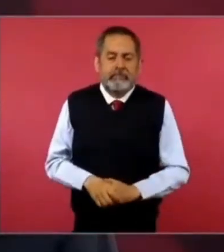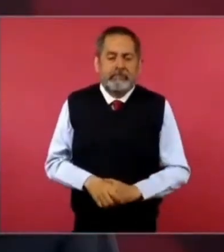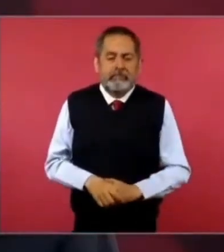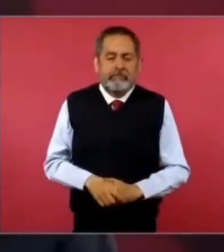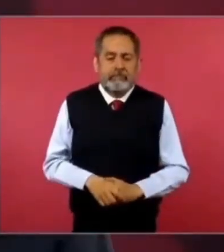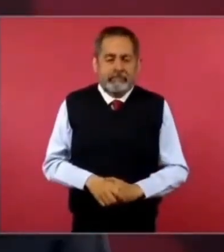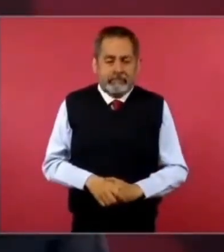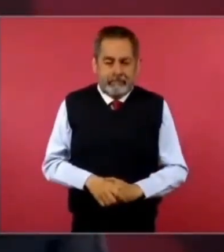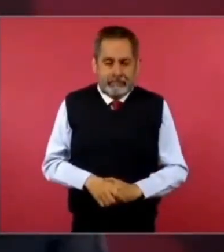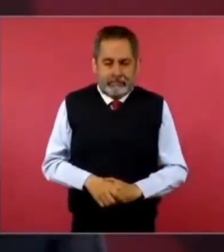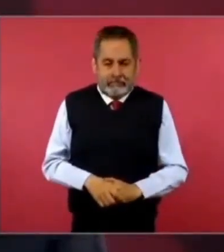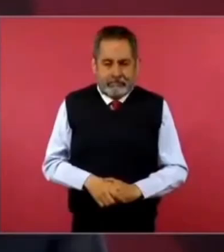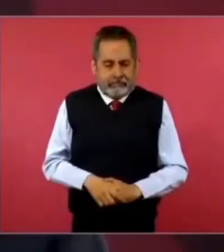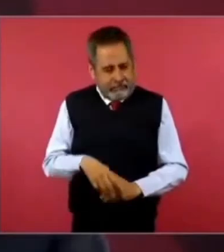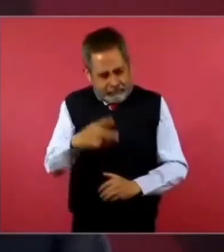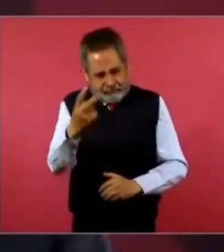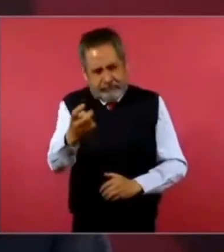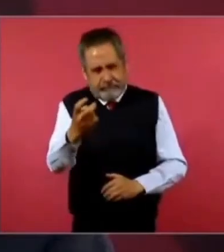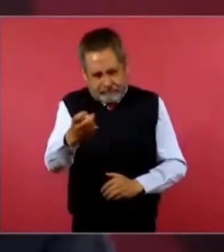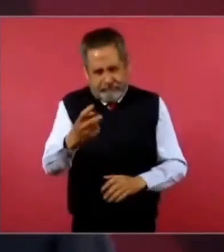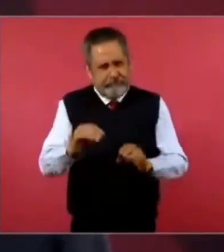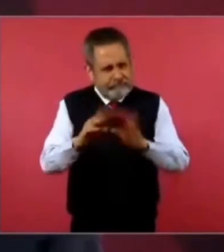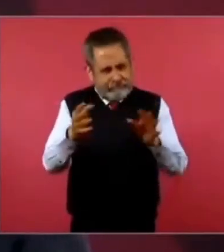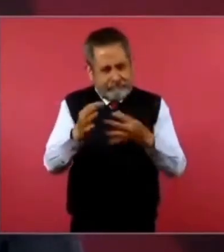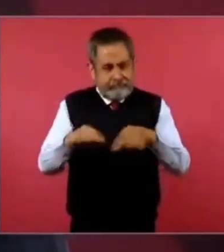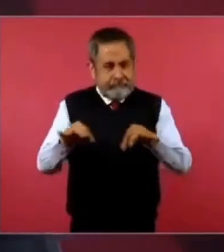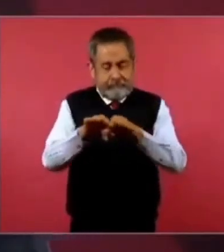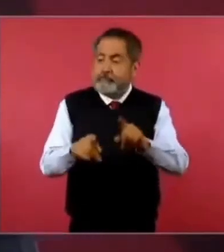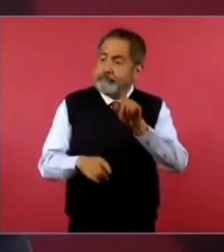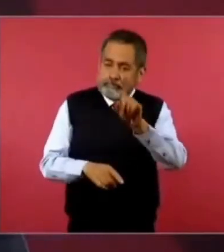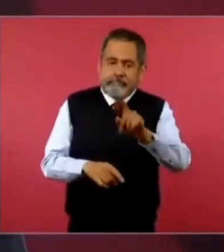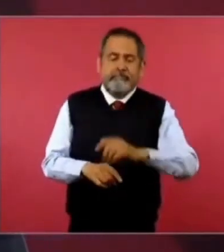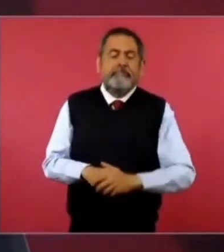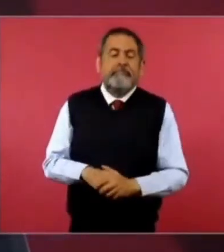O sea, por eso es muy importante. En el caso